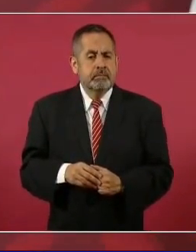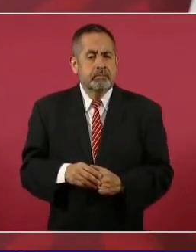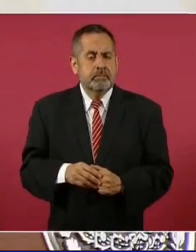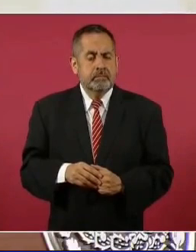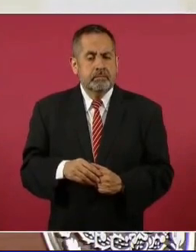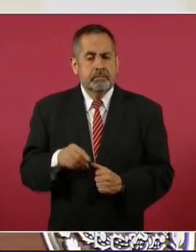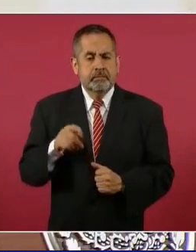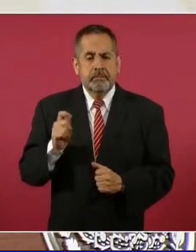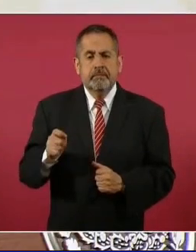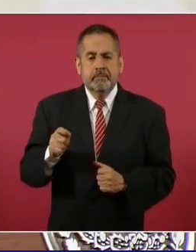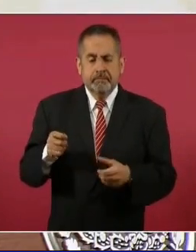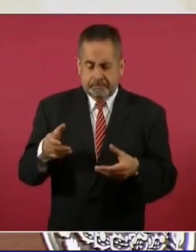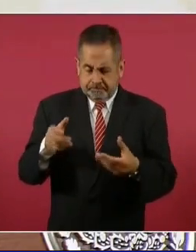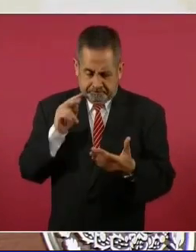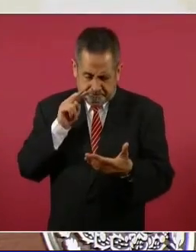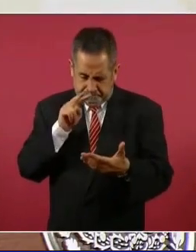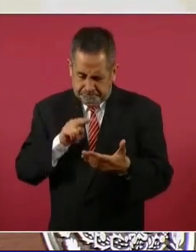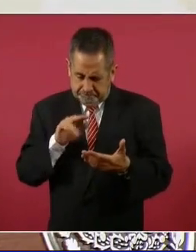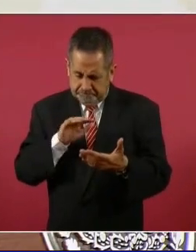cuidó